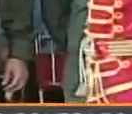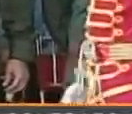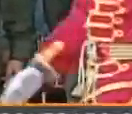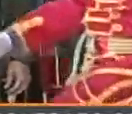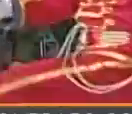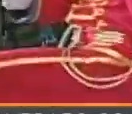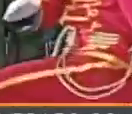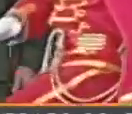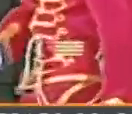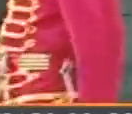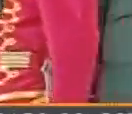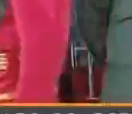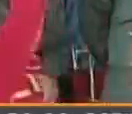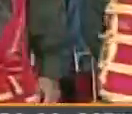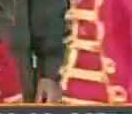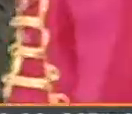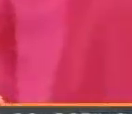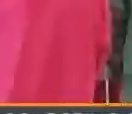¡Ur!